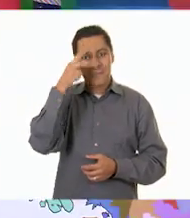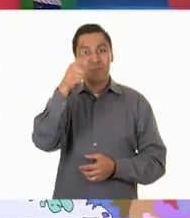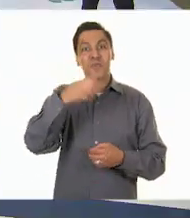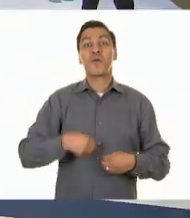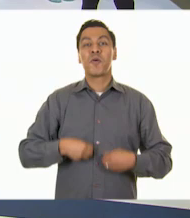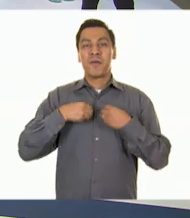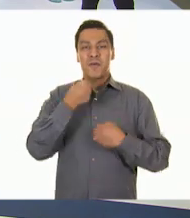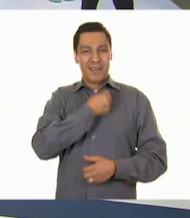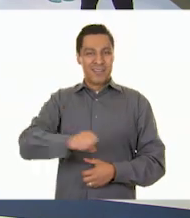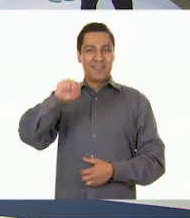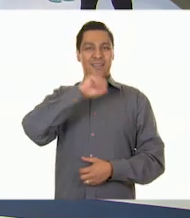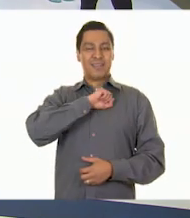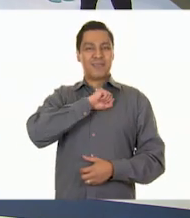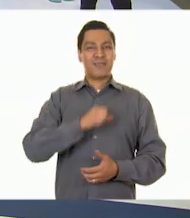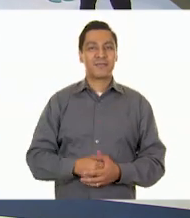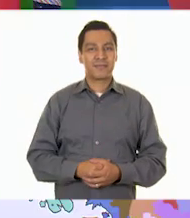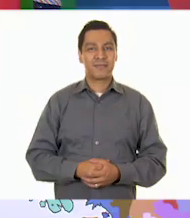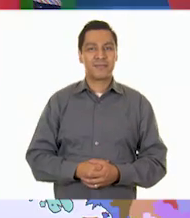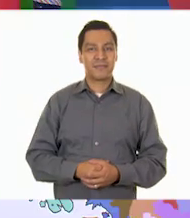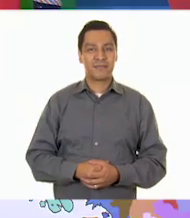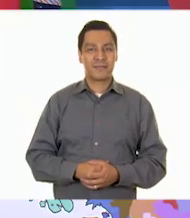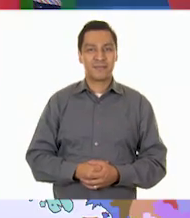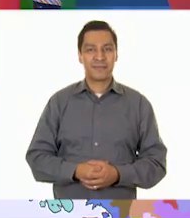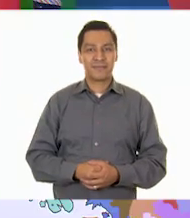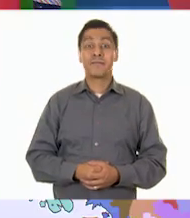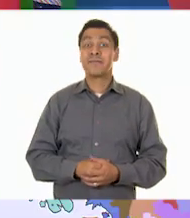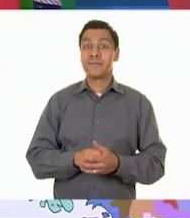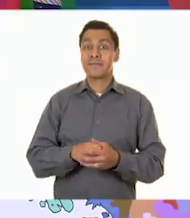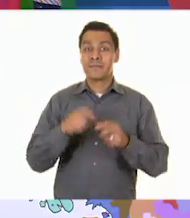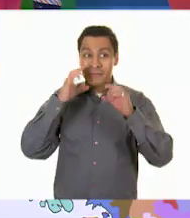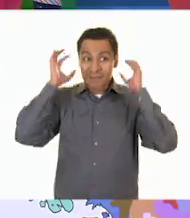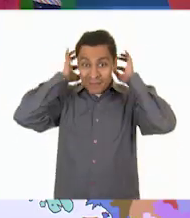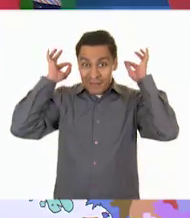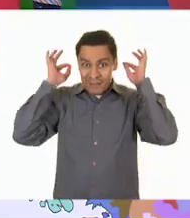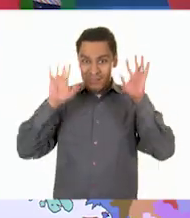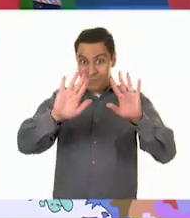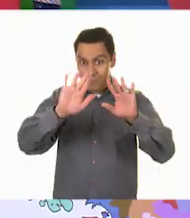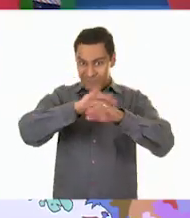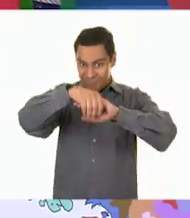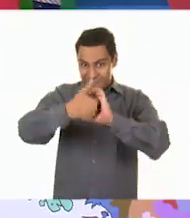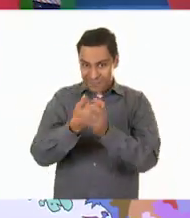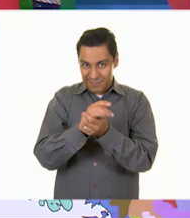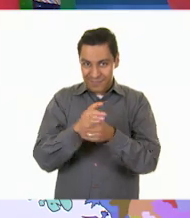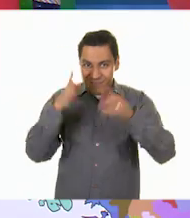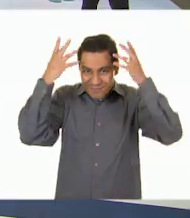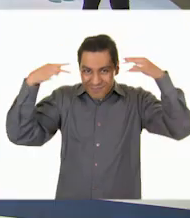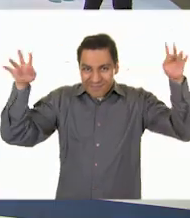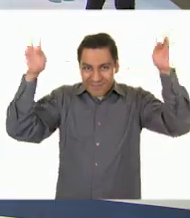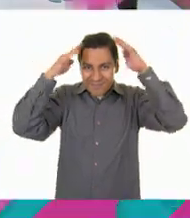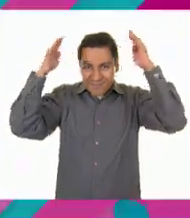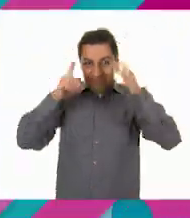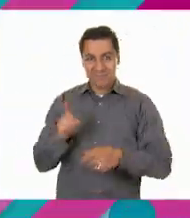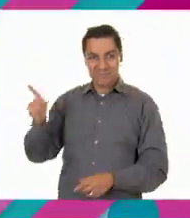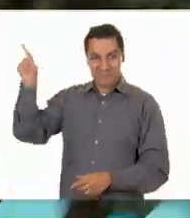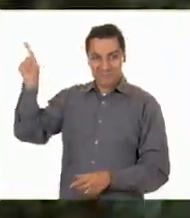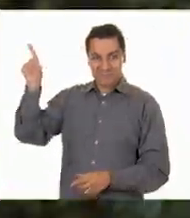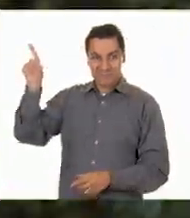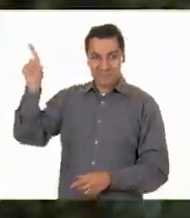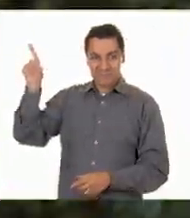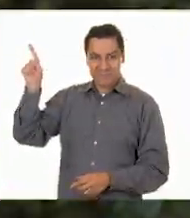saludable vende y antes hay que lavarse las manos así que vamos con nuestra amiga jo listos vamos